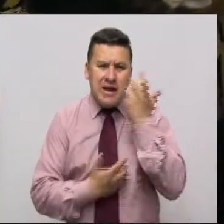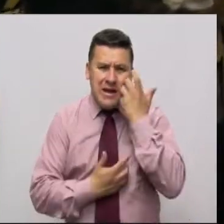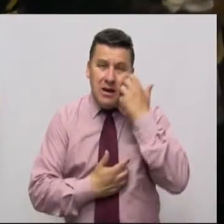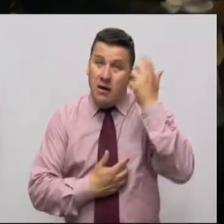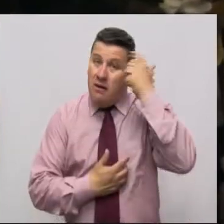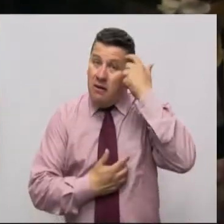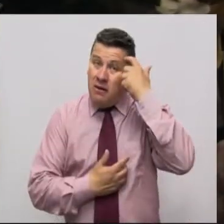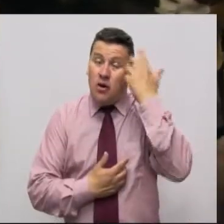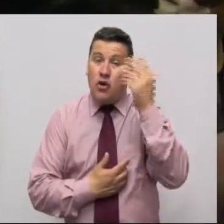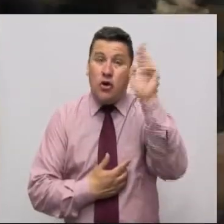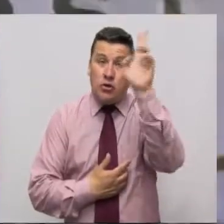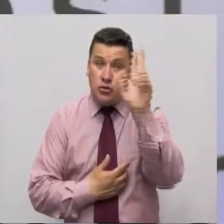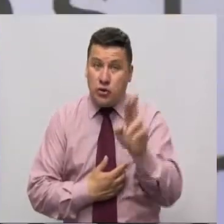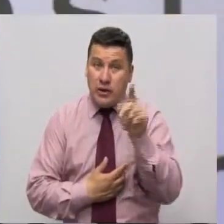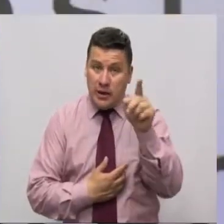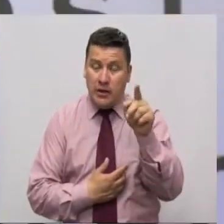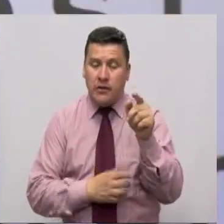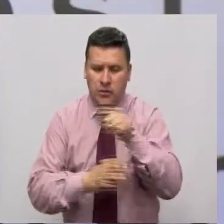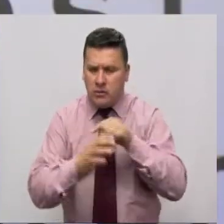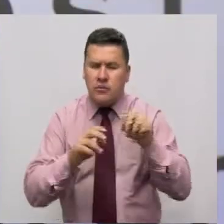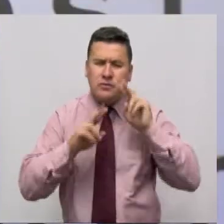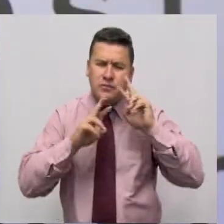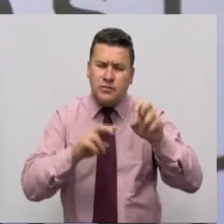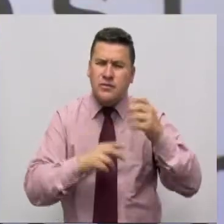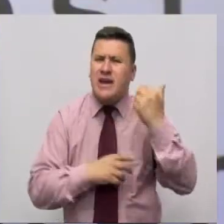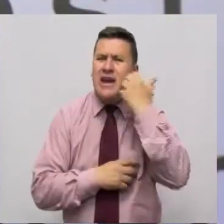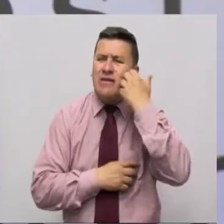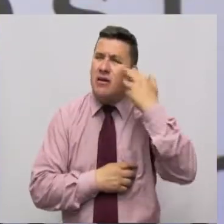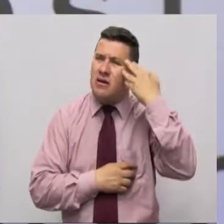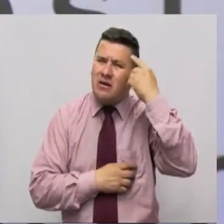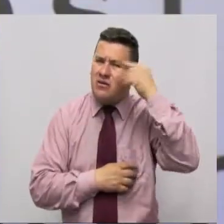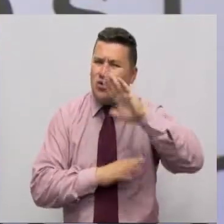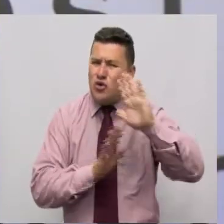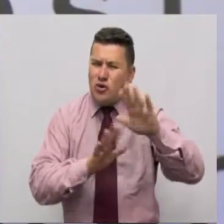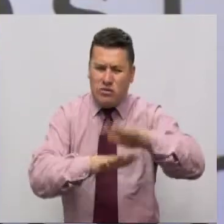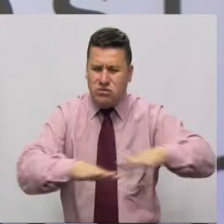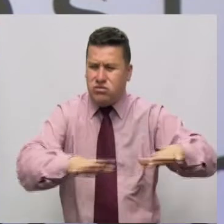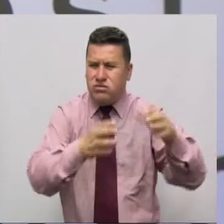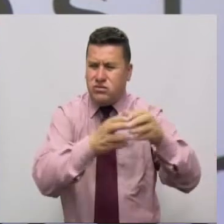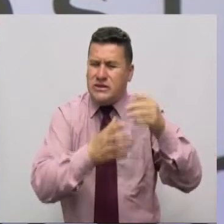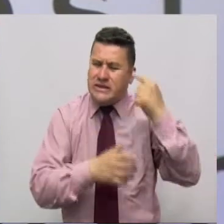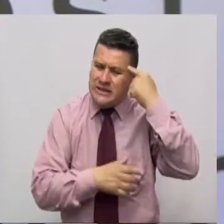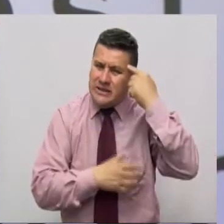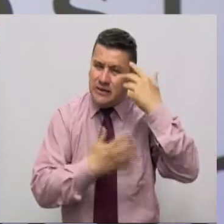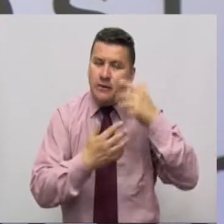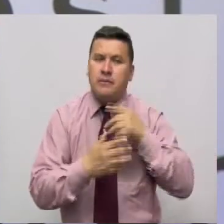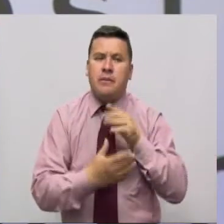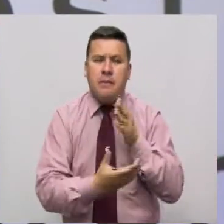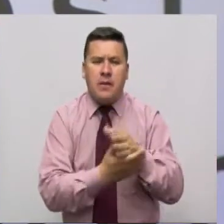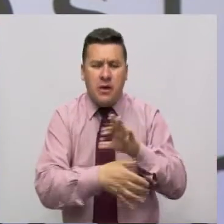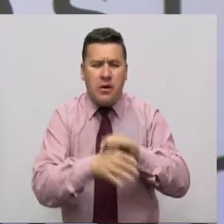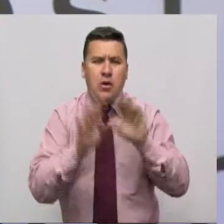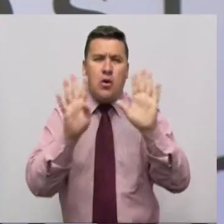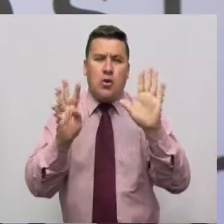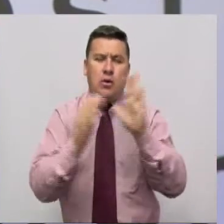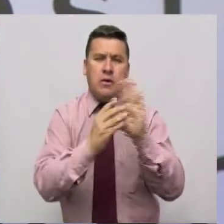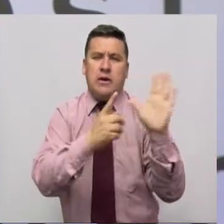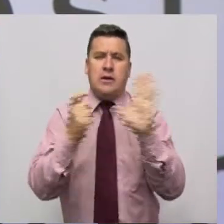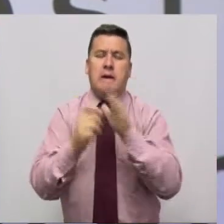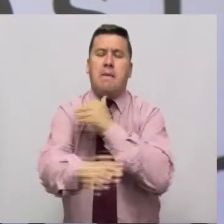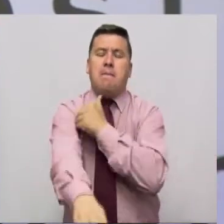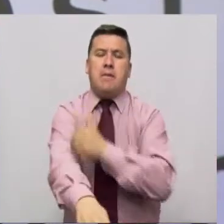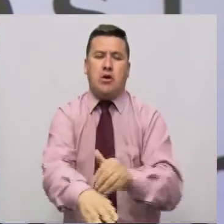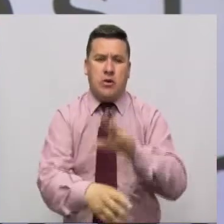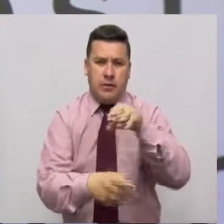las enfermedades mentales en Sucre, la Contraloría adelanta 3 procesos de responsabilidad fiscal por 9.600